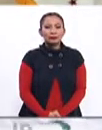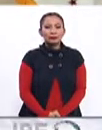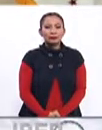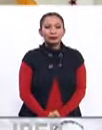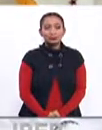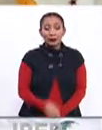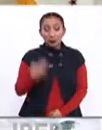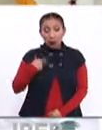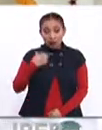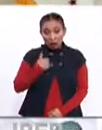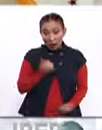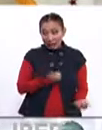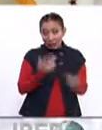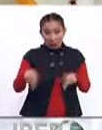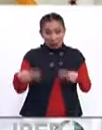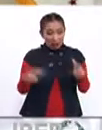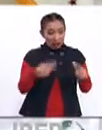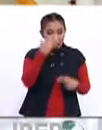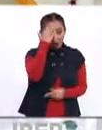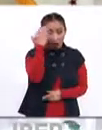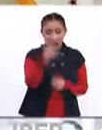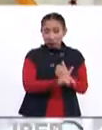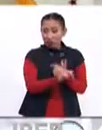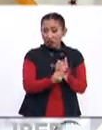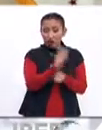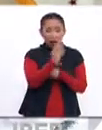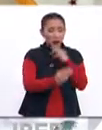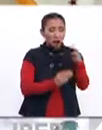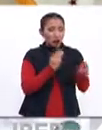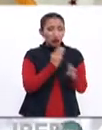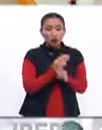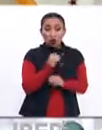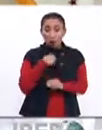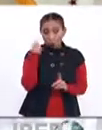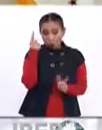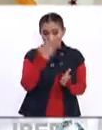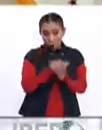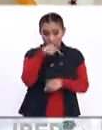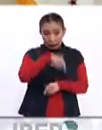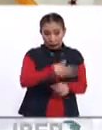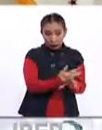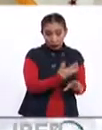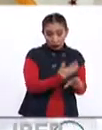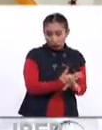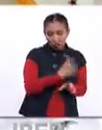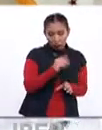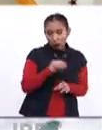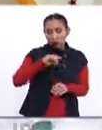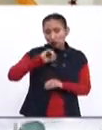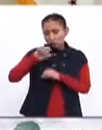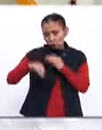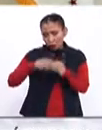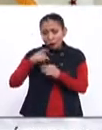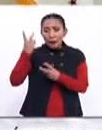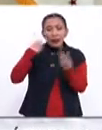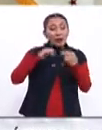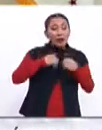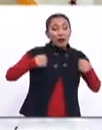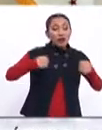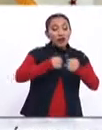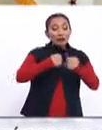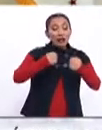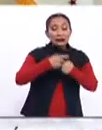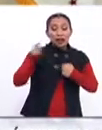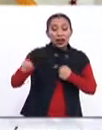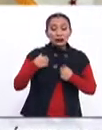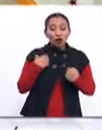El tráfico de personas es algo horrible y es un problema en el mundo, no es un problema solo de Estados Unidos. Y ellos vienen por la frontera y